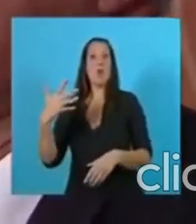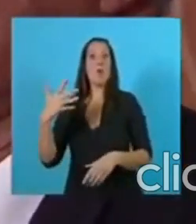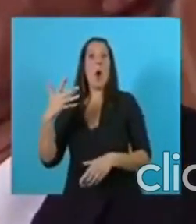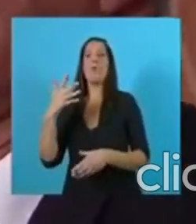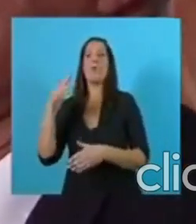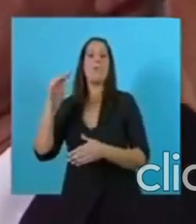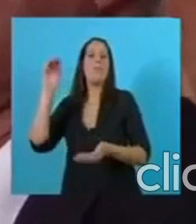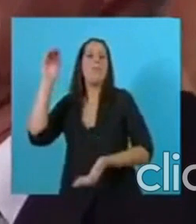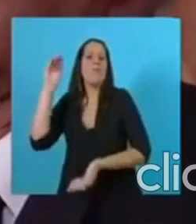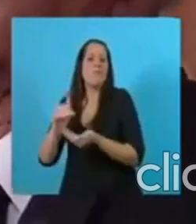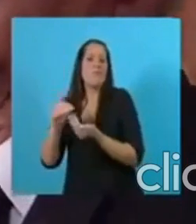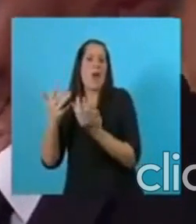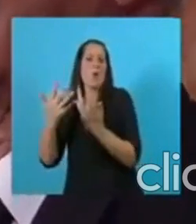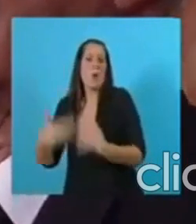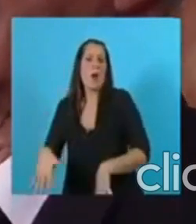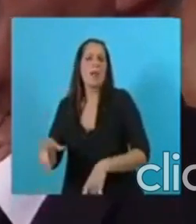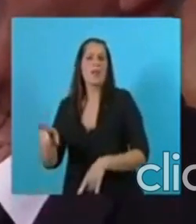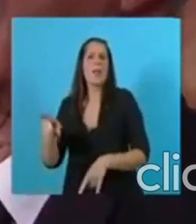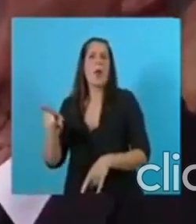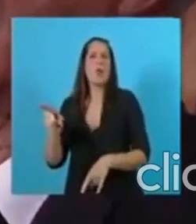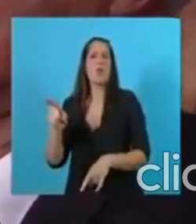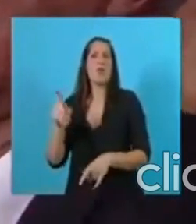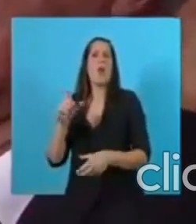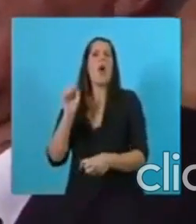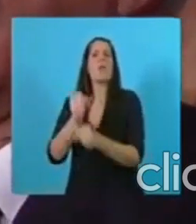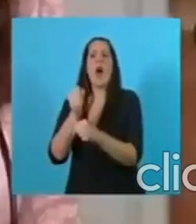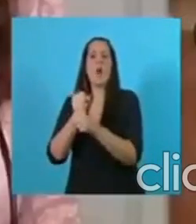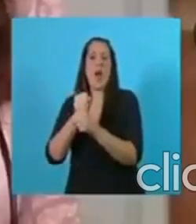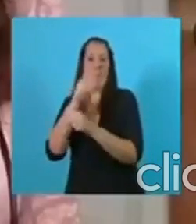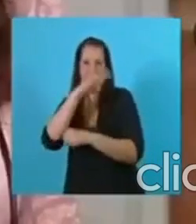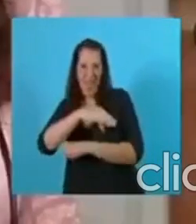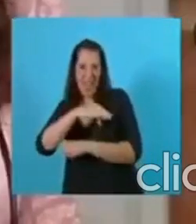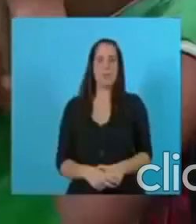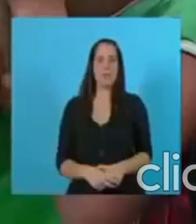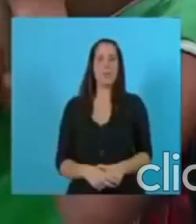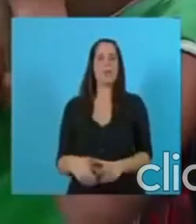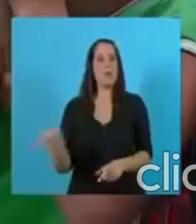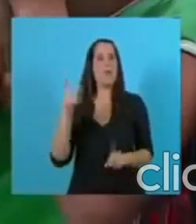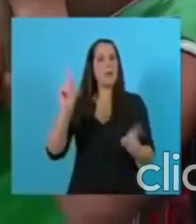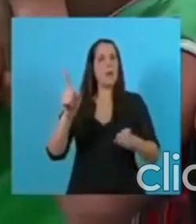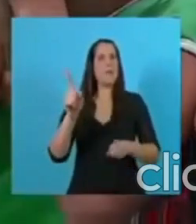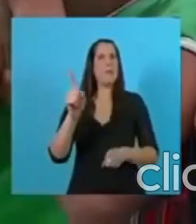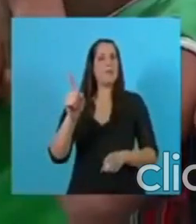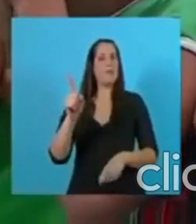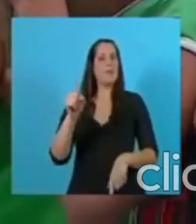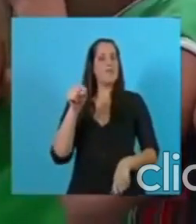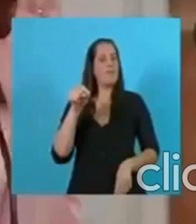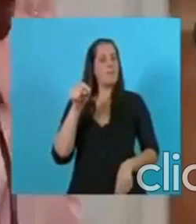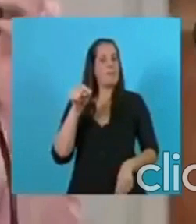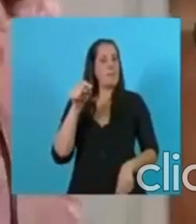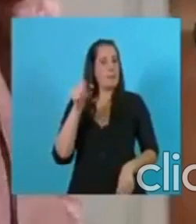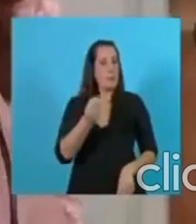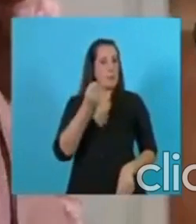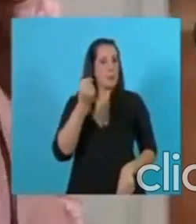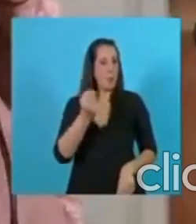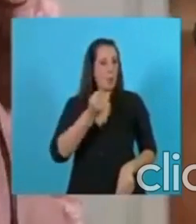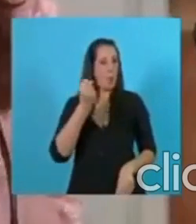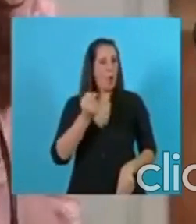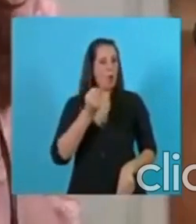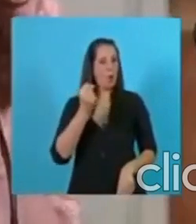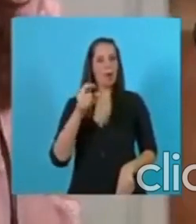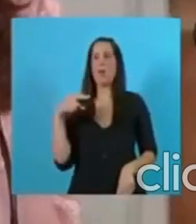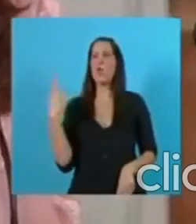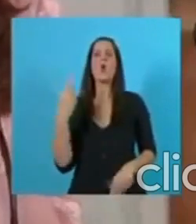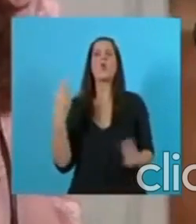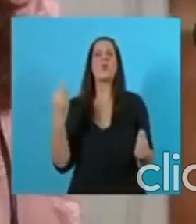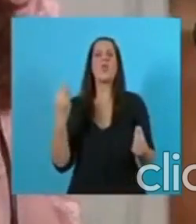reducción sistemática de la incidencia del trabajo no registrado por primera vez desde 1980. Estamos